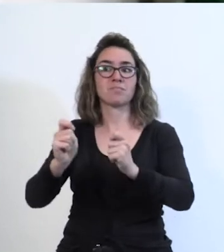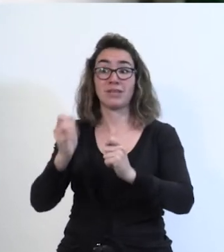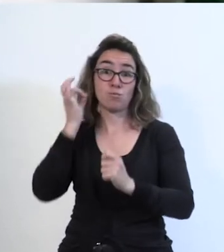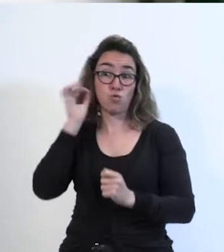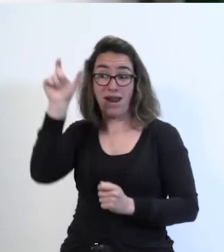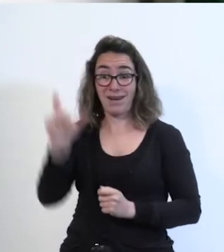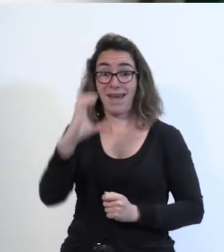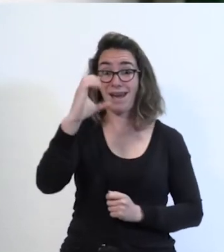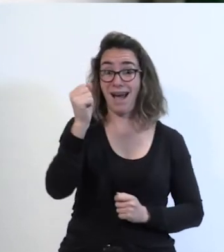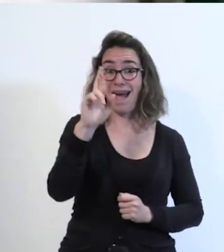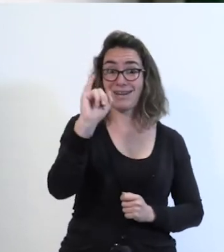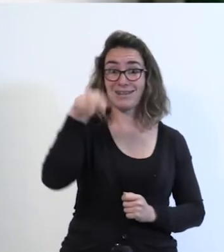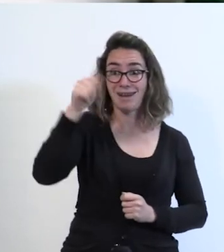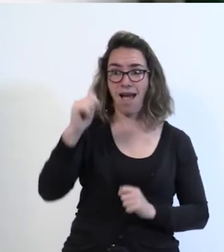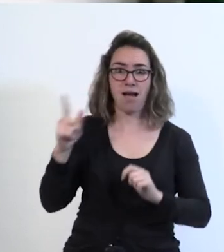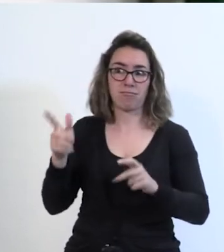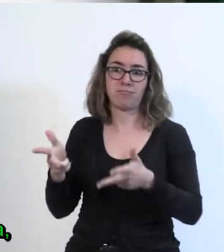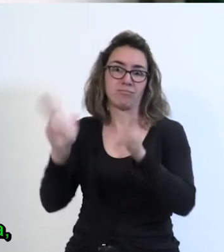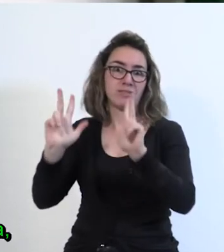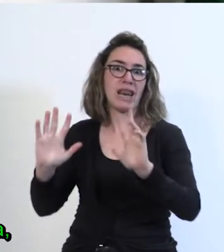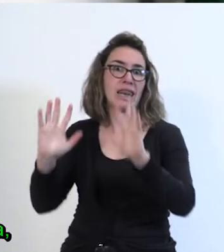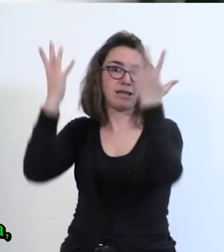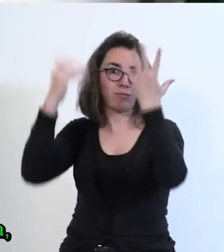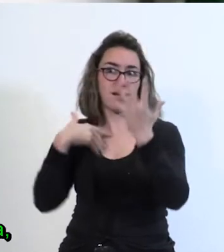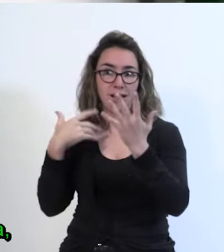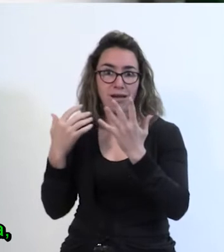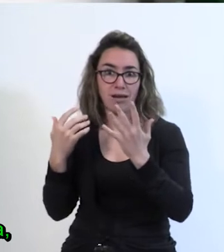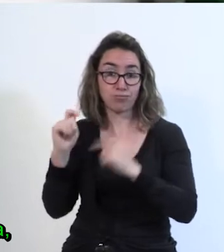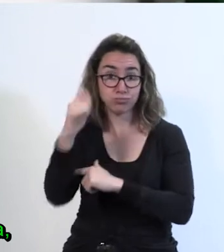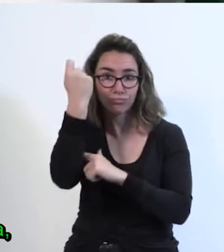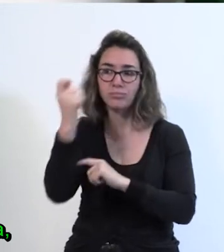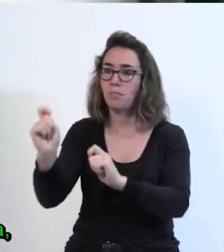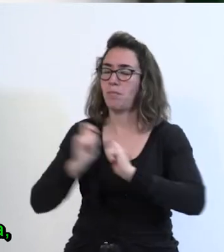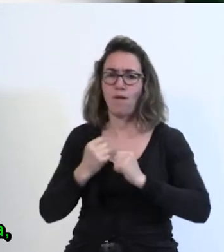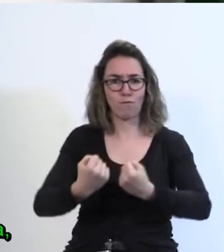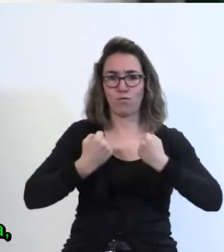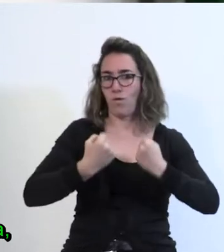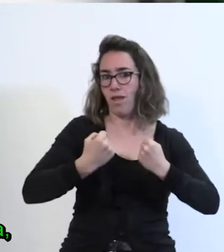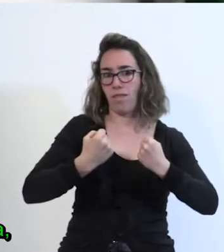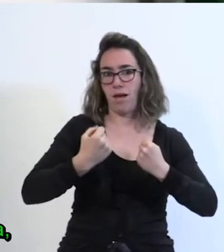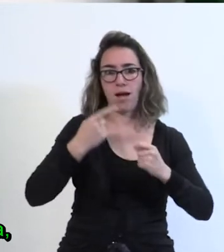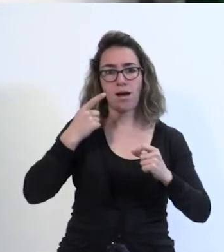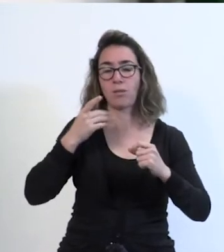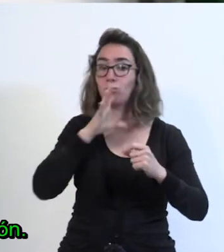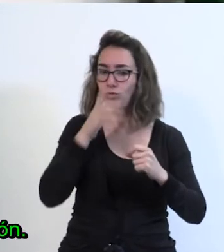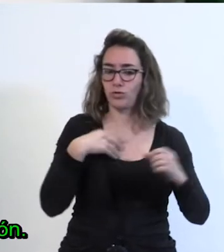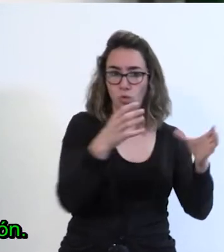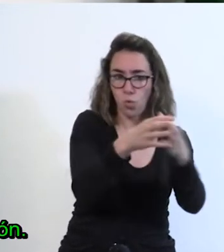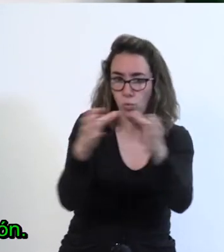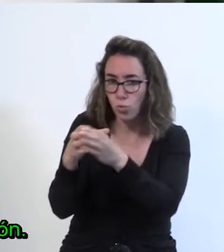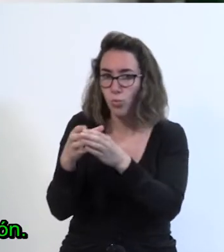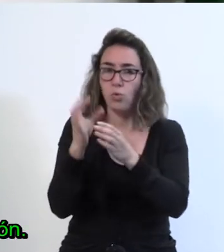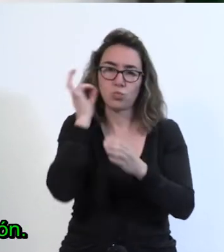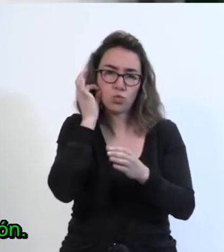lograr la libertad de Karina y los intercambios con otras organizaciones en Centroamérica,